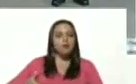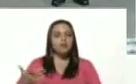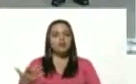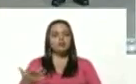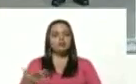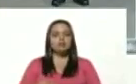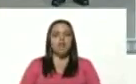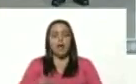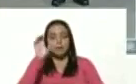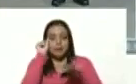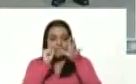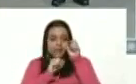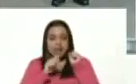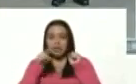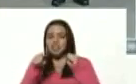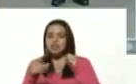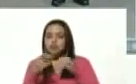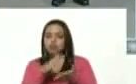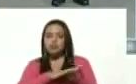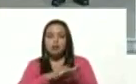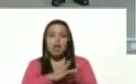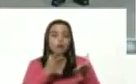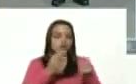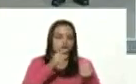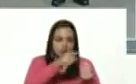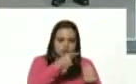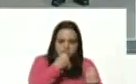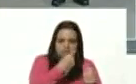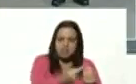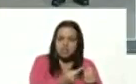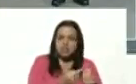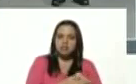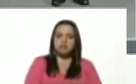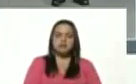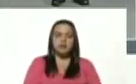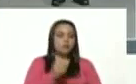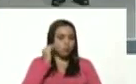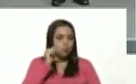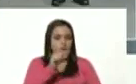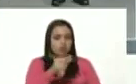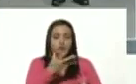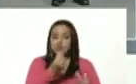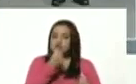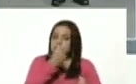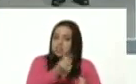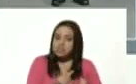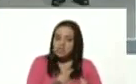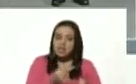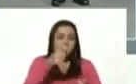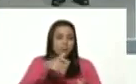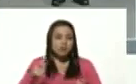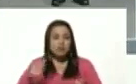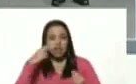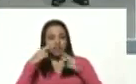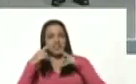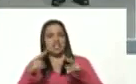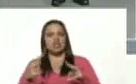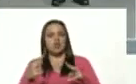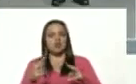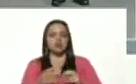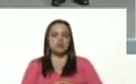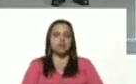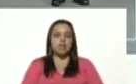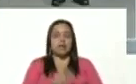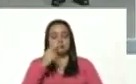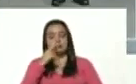lecciones y aprenda, porque muchas de las cosas que tú dijiste, Maruja, mucha gente que te está oyendo y viendo hasta ahora, dice,